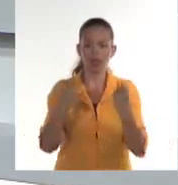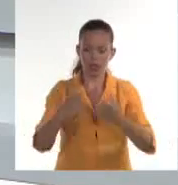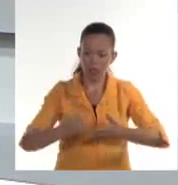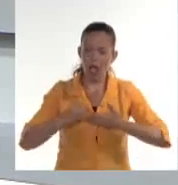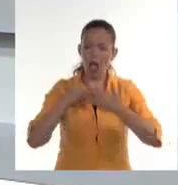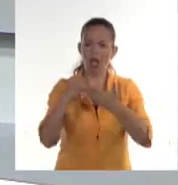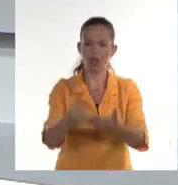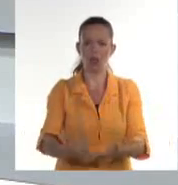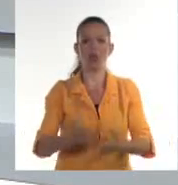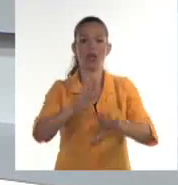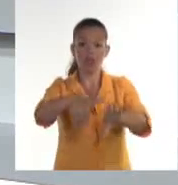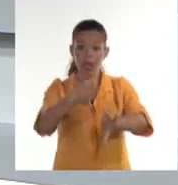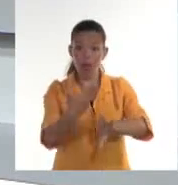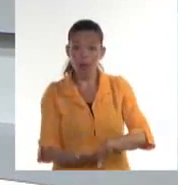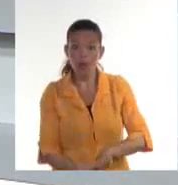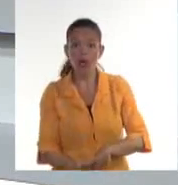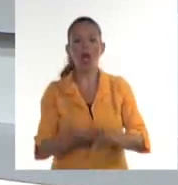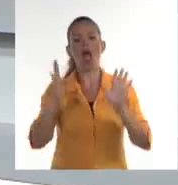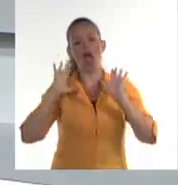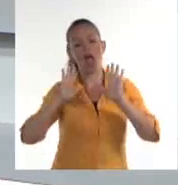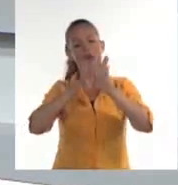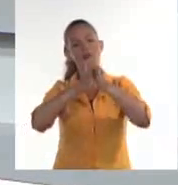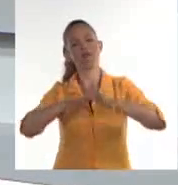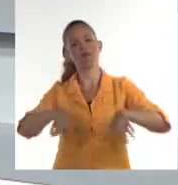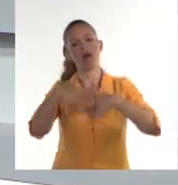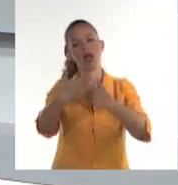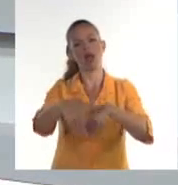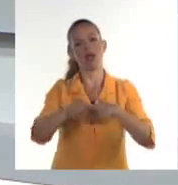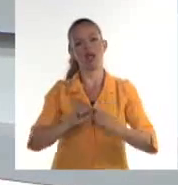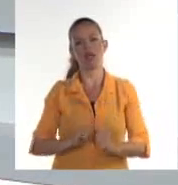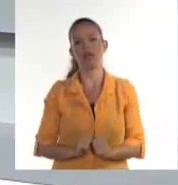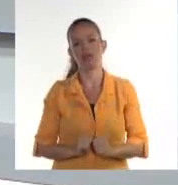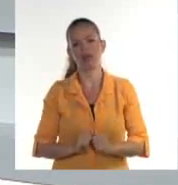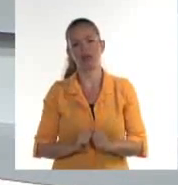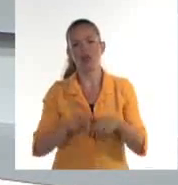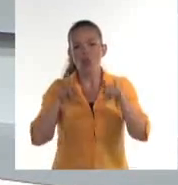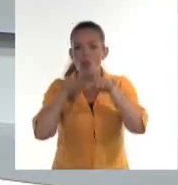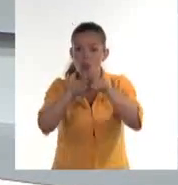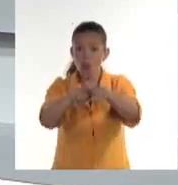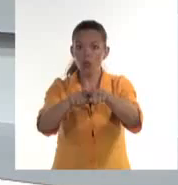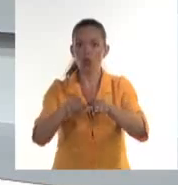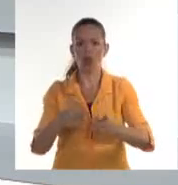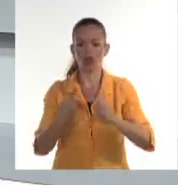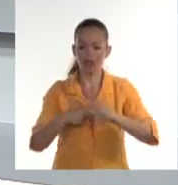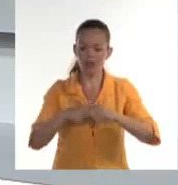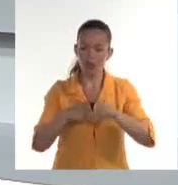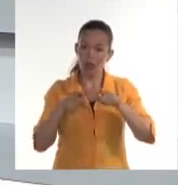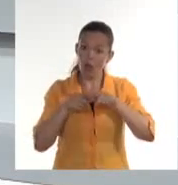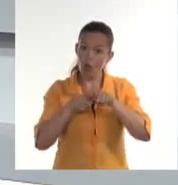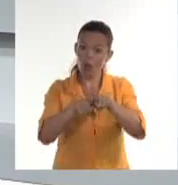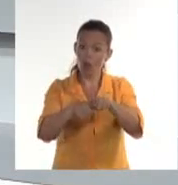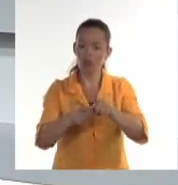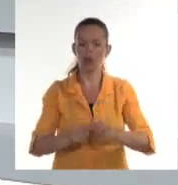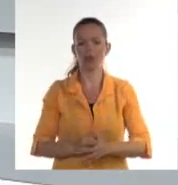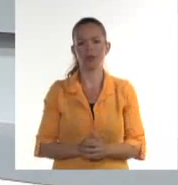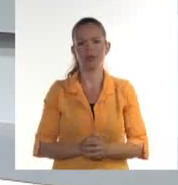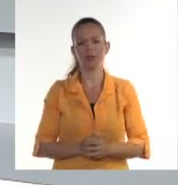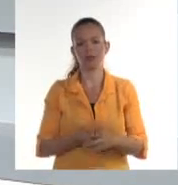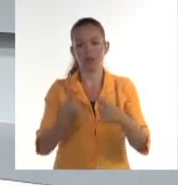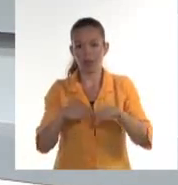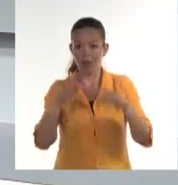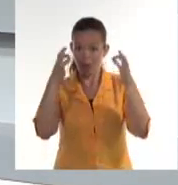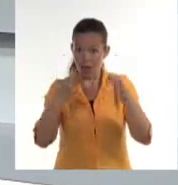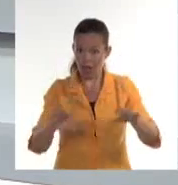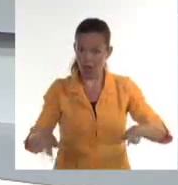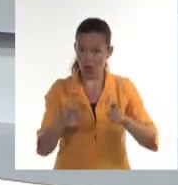de la búsqueda de la paz en las calles. Las dos cosas juntas, no una primero y otra después. Y cuando vamos a la práctica, eso no sucede. Por ejemplo,